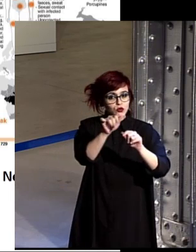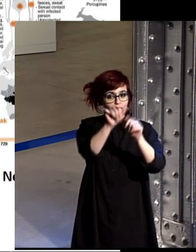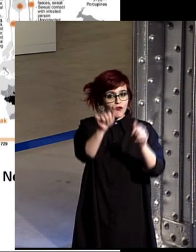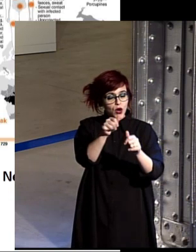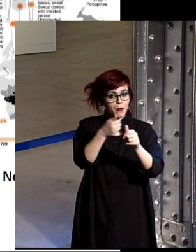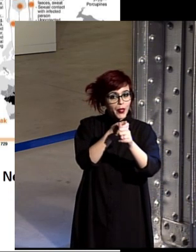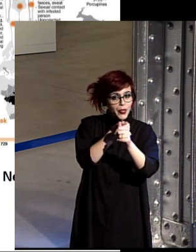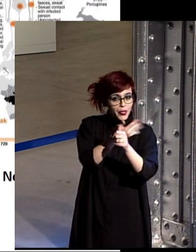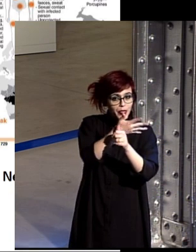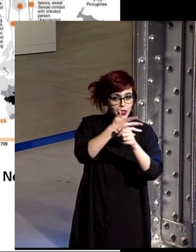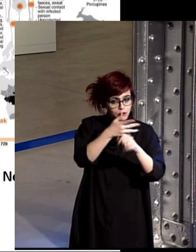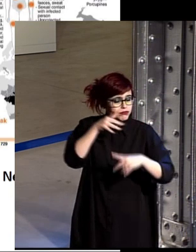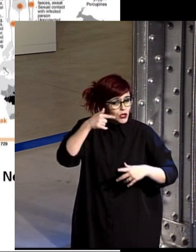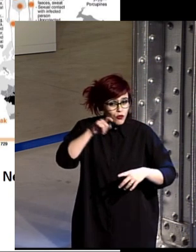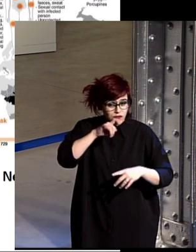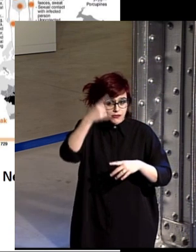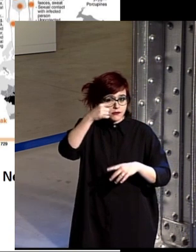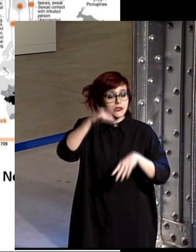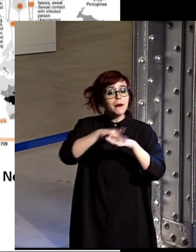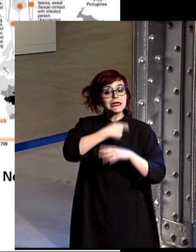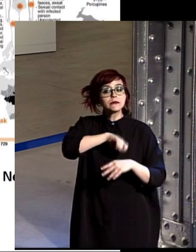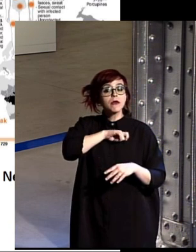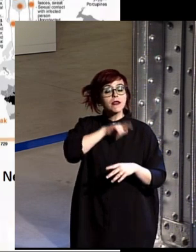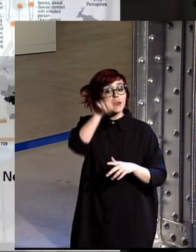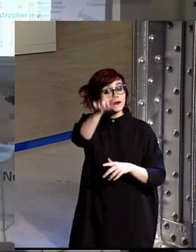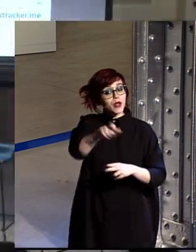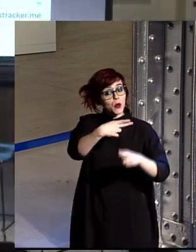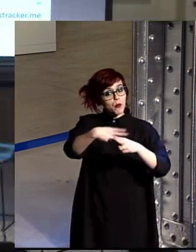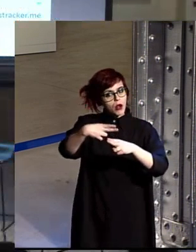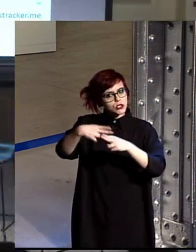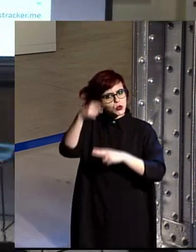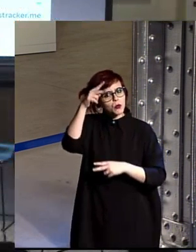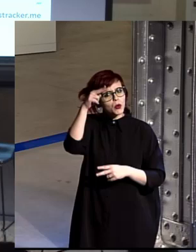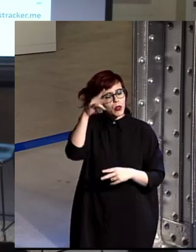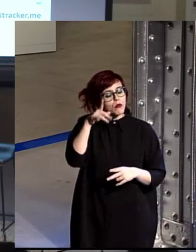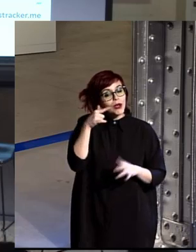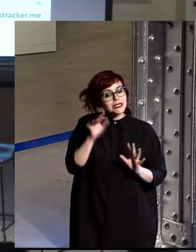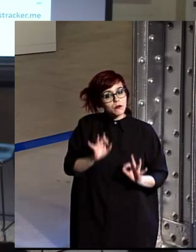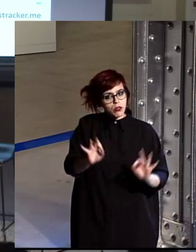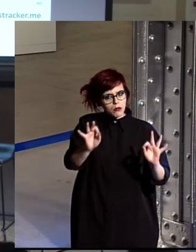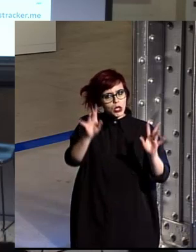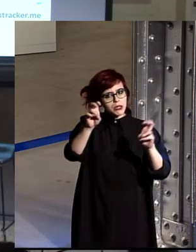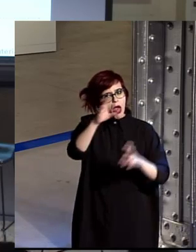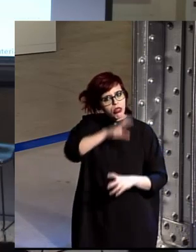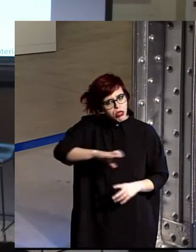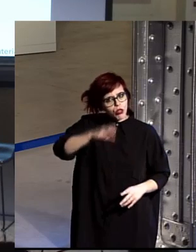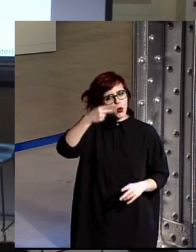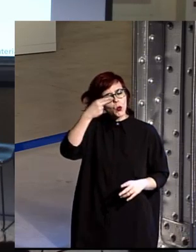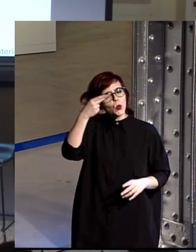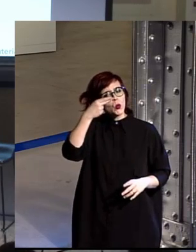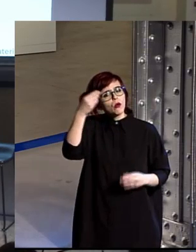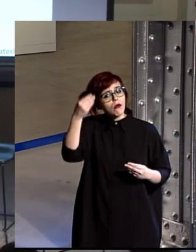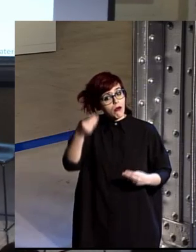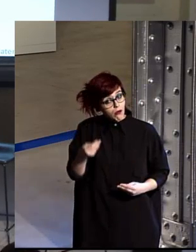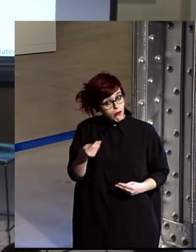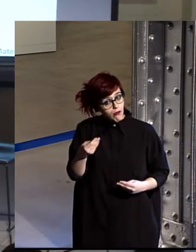De hecho, en España sabéis que tenemos unos políticos muy especiales y, de hecho, se preocupan mucho por nuestra cultura científica y encima son muy compasivos. Entonces, pudimos